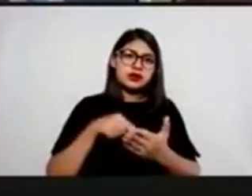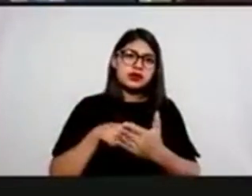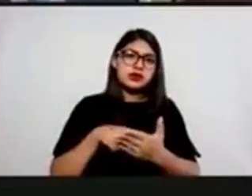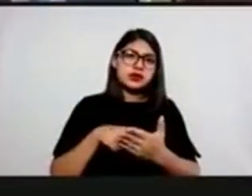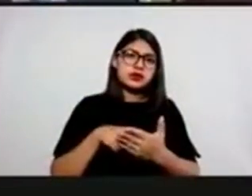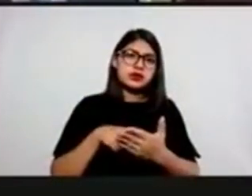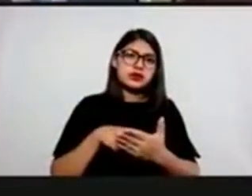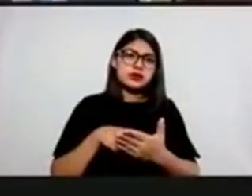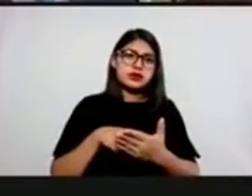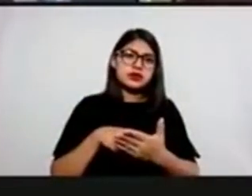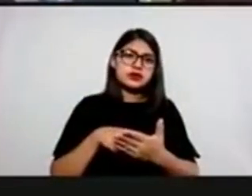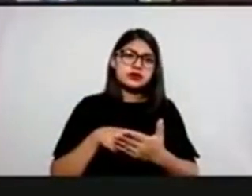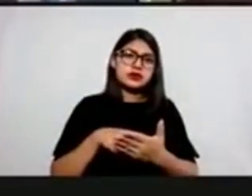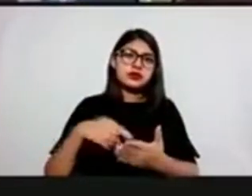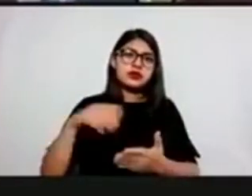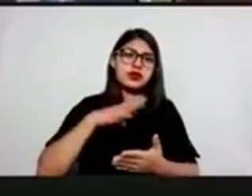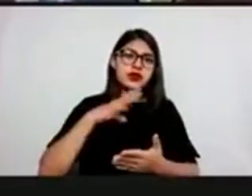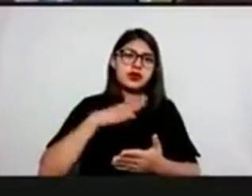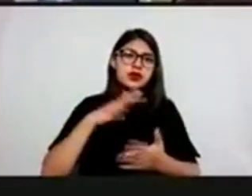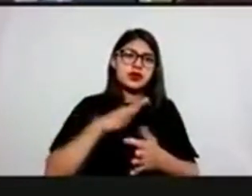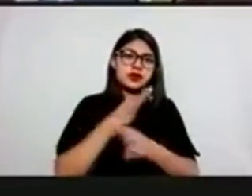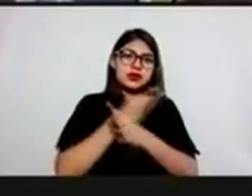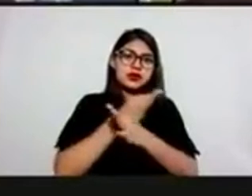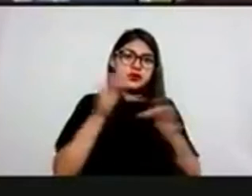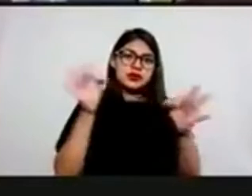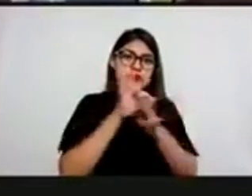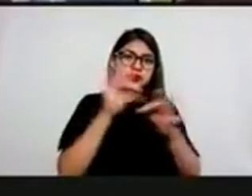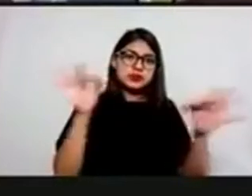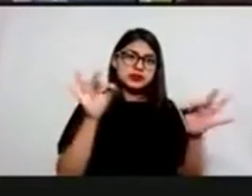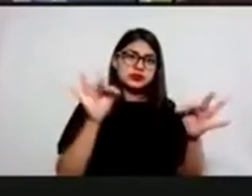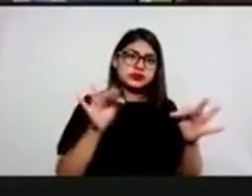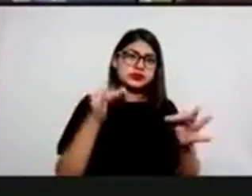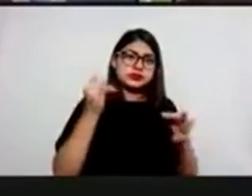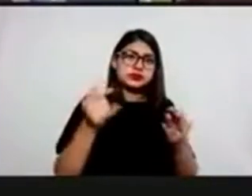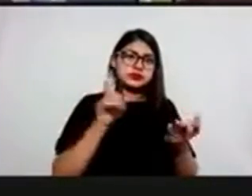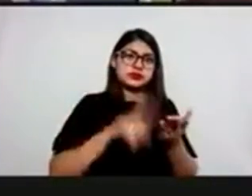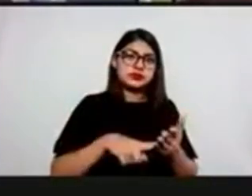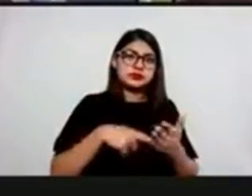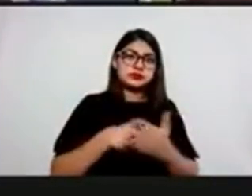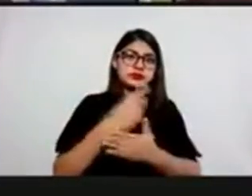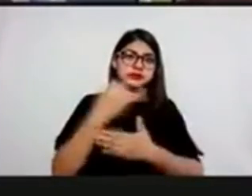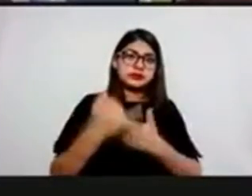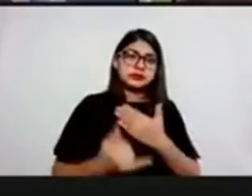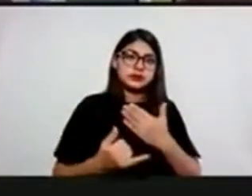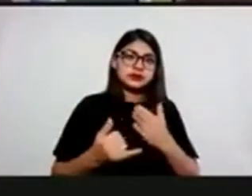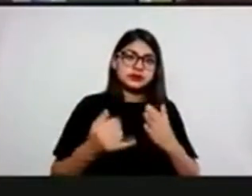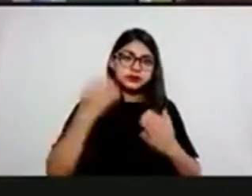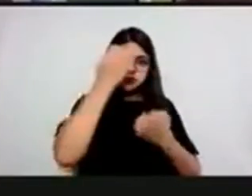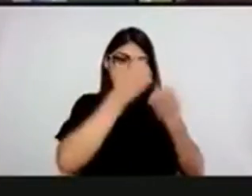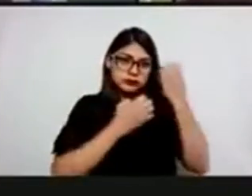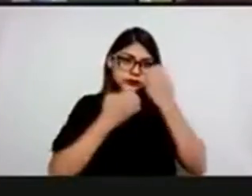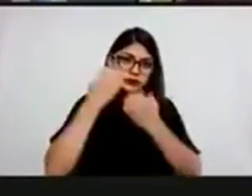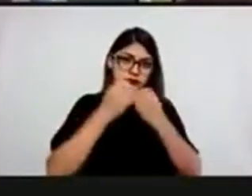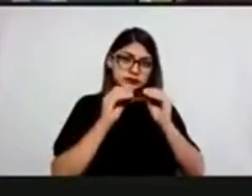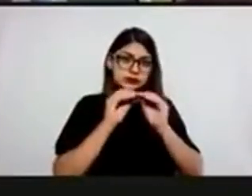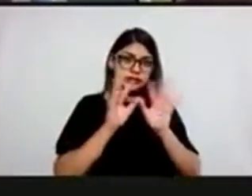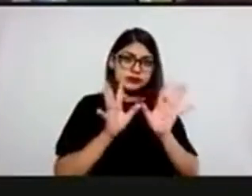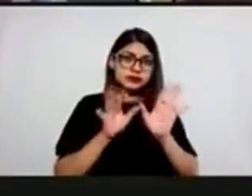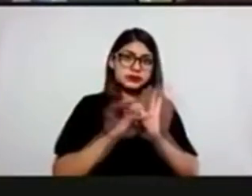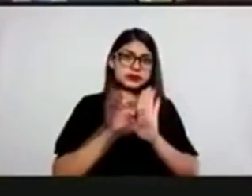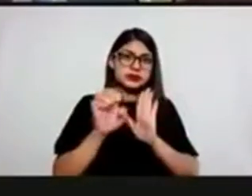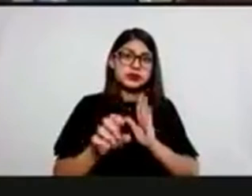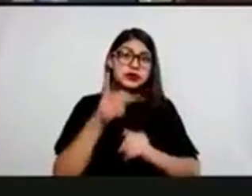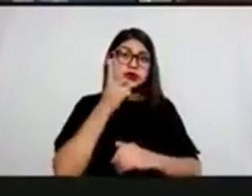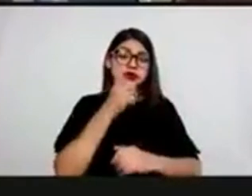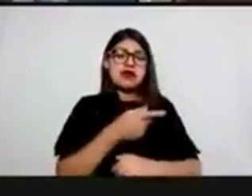dijeron a las denunciantes y que en el proyecto se analizan, me parece que debidamente, como son unas ignorantes porque no conectan